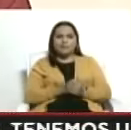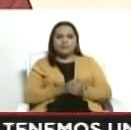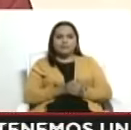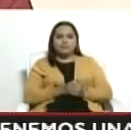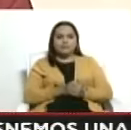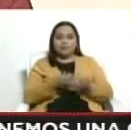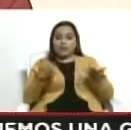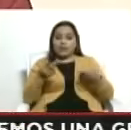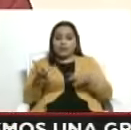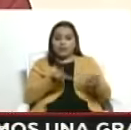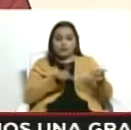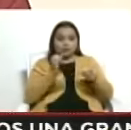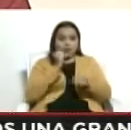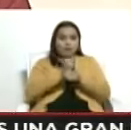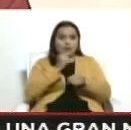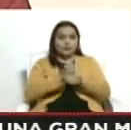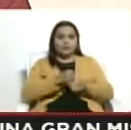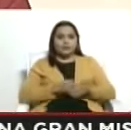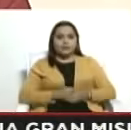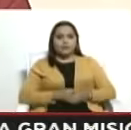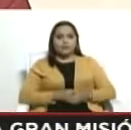ejecución.